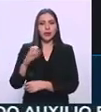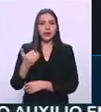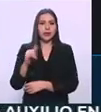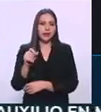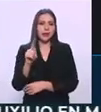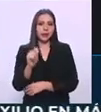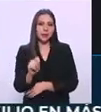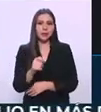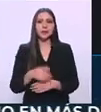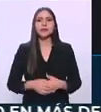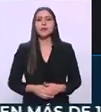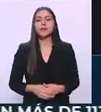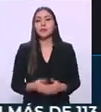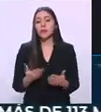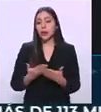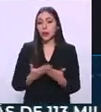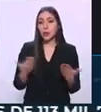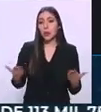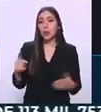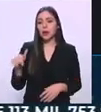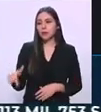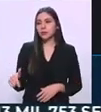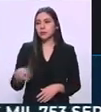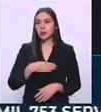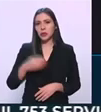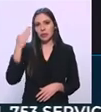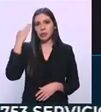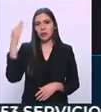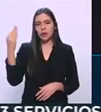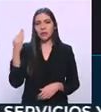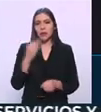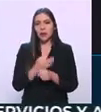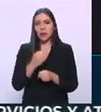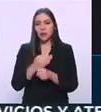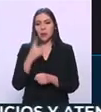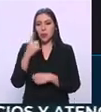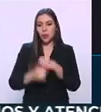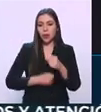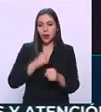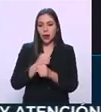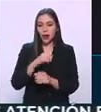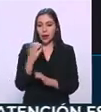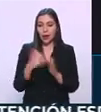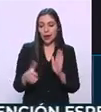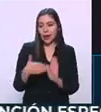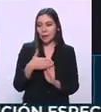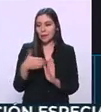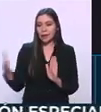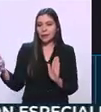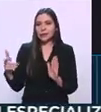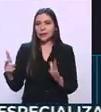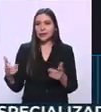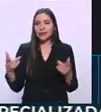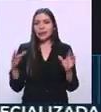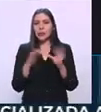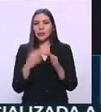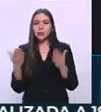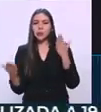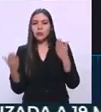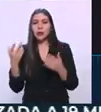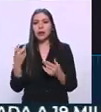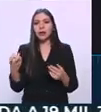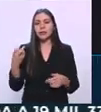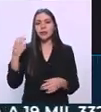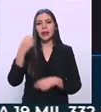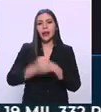es un buen momento para hacer un balance en este cierre de un año que ha sido un año complicado, ha sido un año lleno